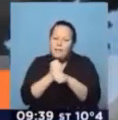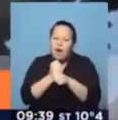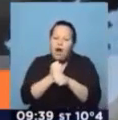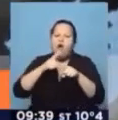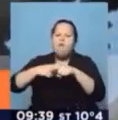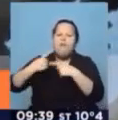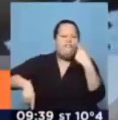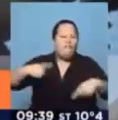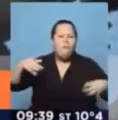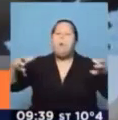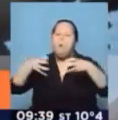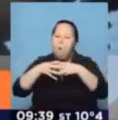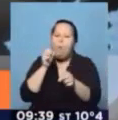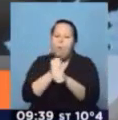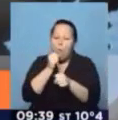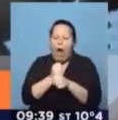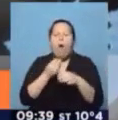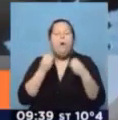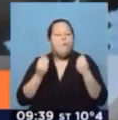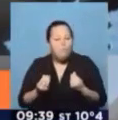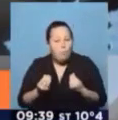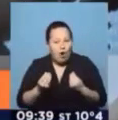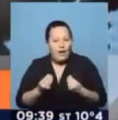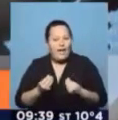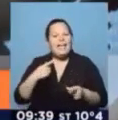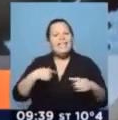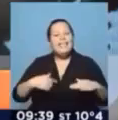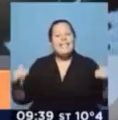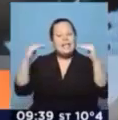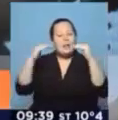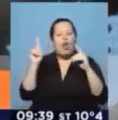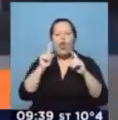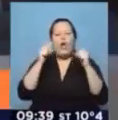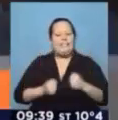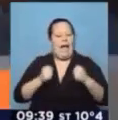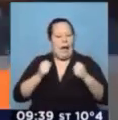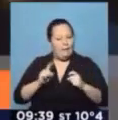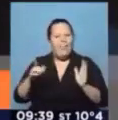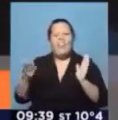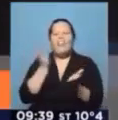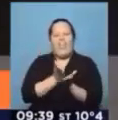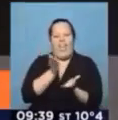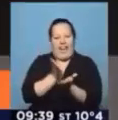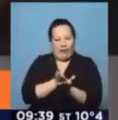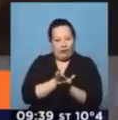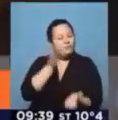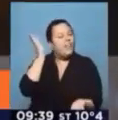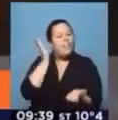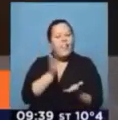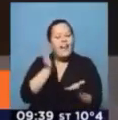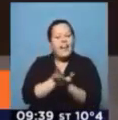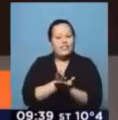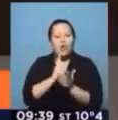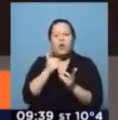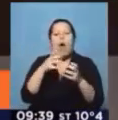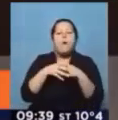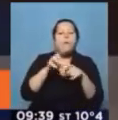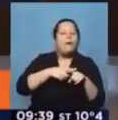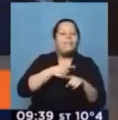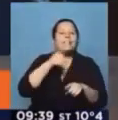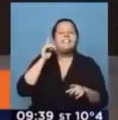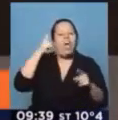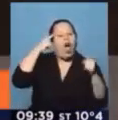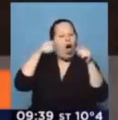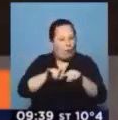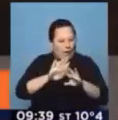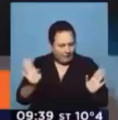trabajo interpartidario. ¿Por qué? Porque ir a la paridad no es un capricho, es un derecho. Y los derechos no tienen partidos,